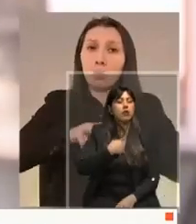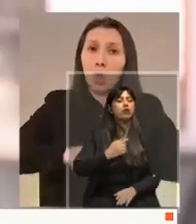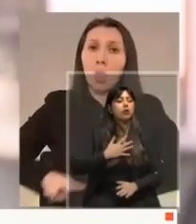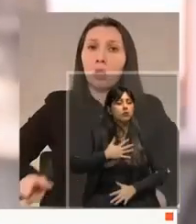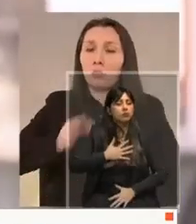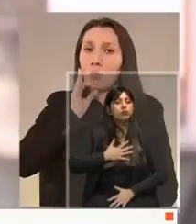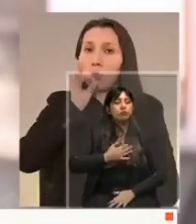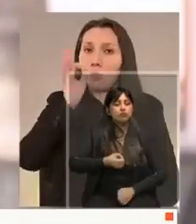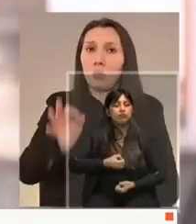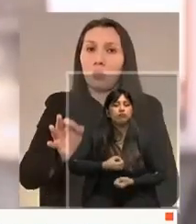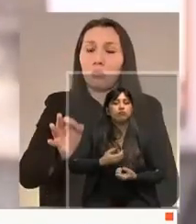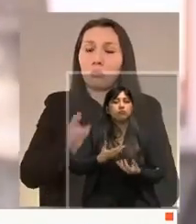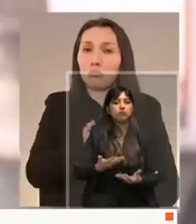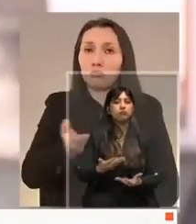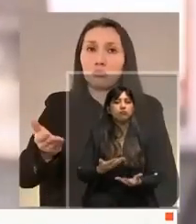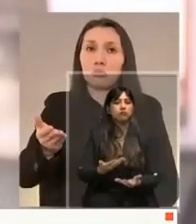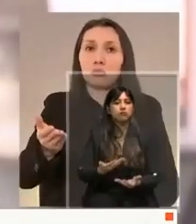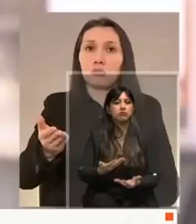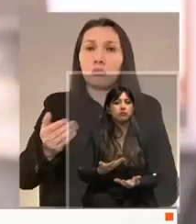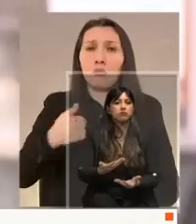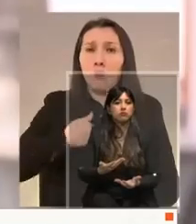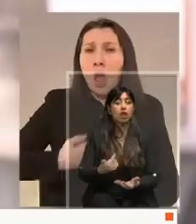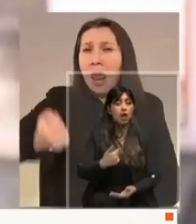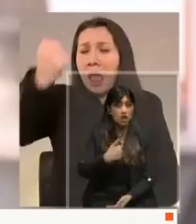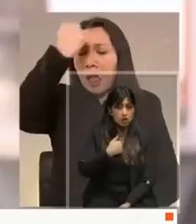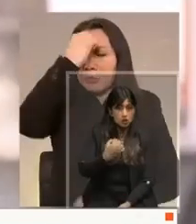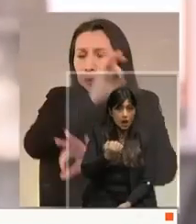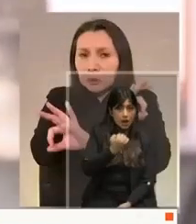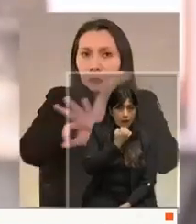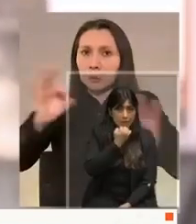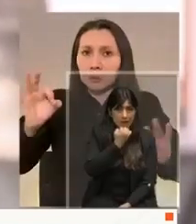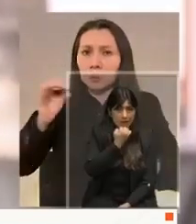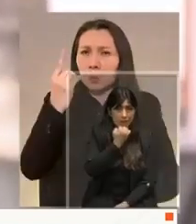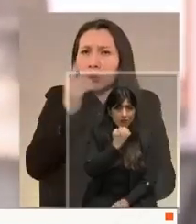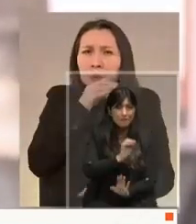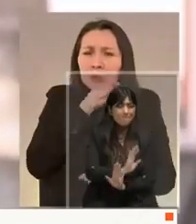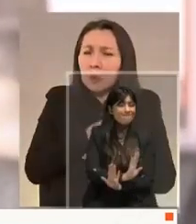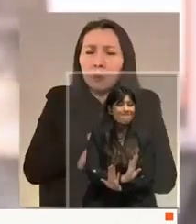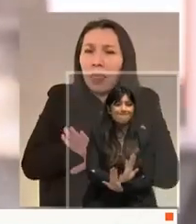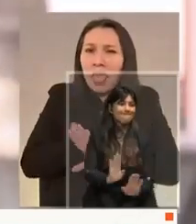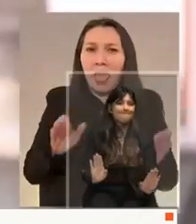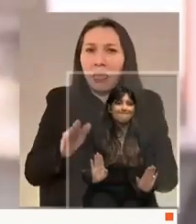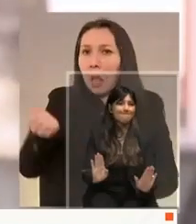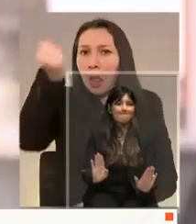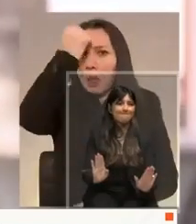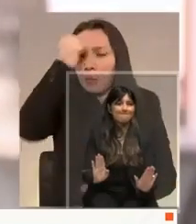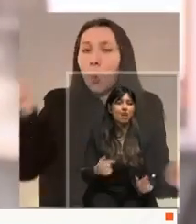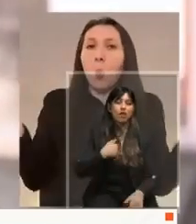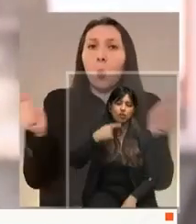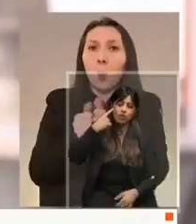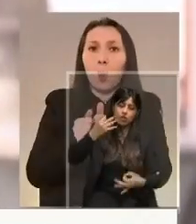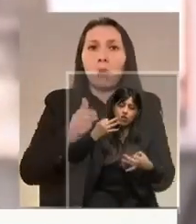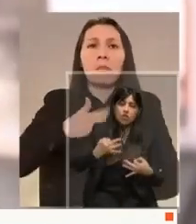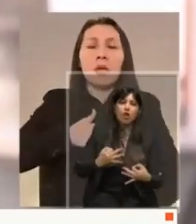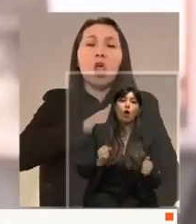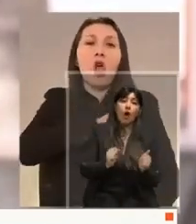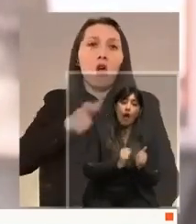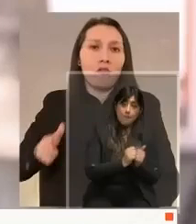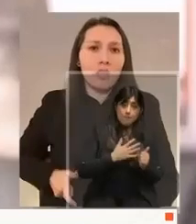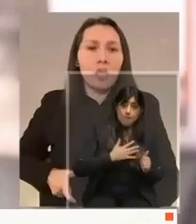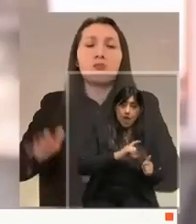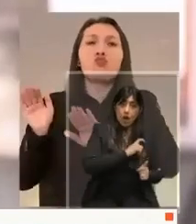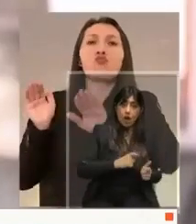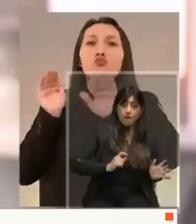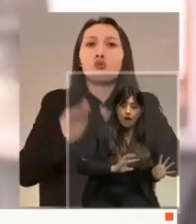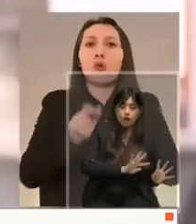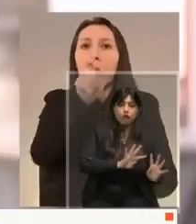tranquilidad, que no me arrepiento un segundo de estar junto con mi gobierno del